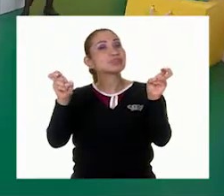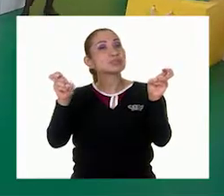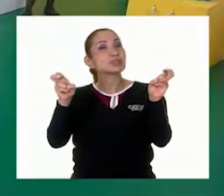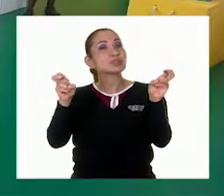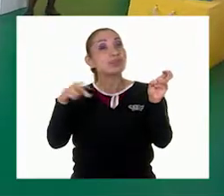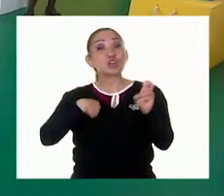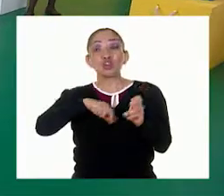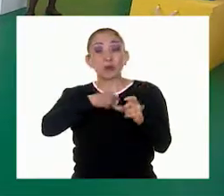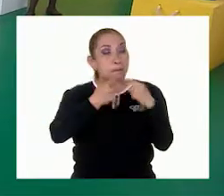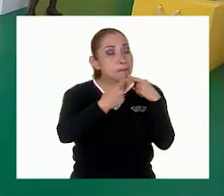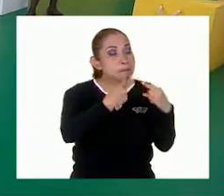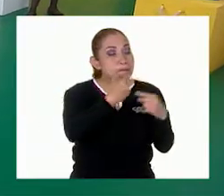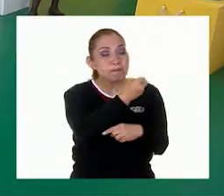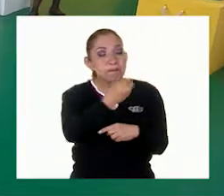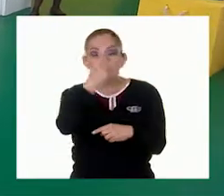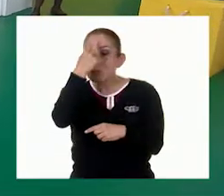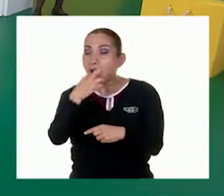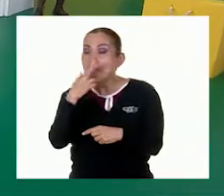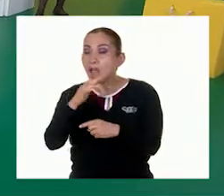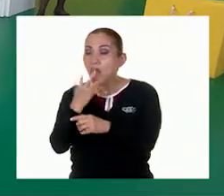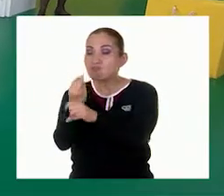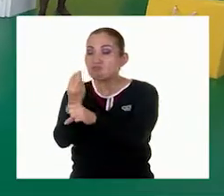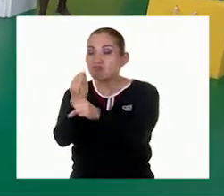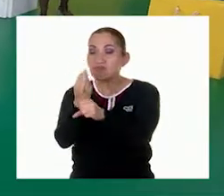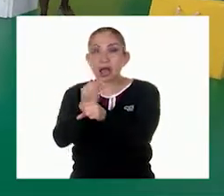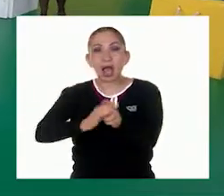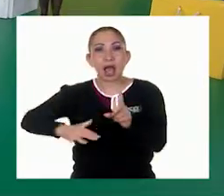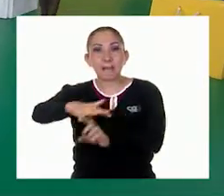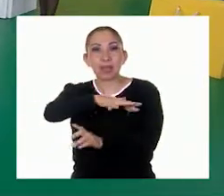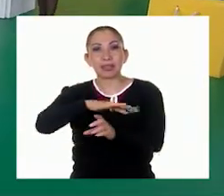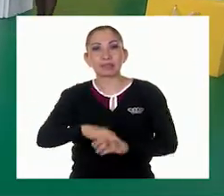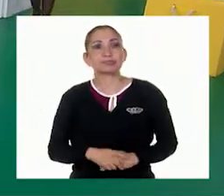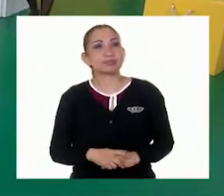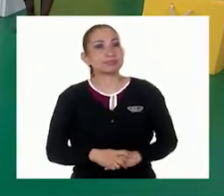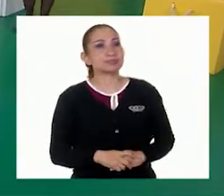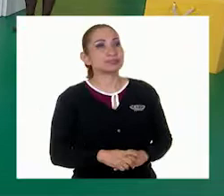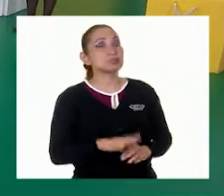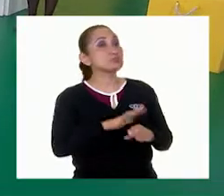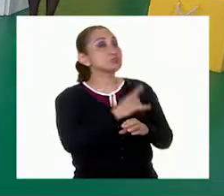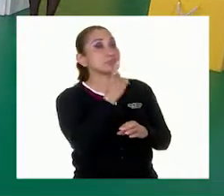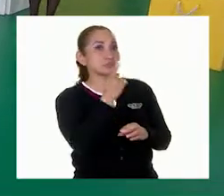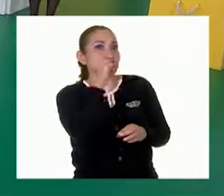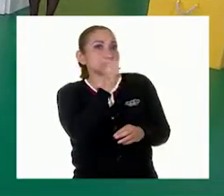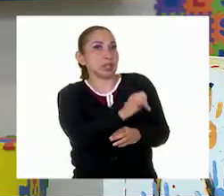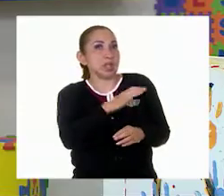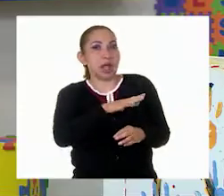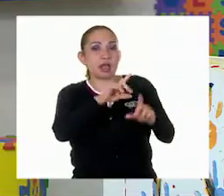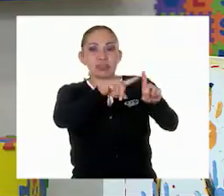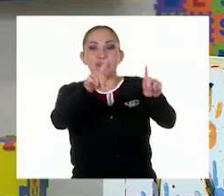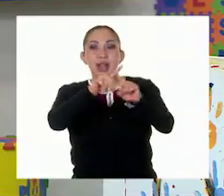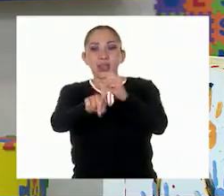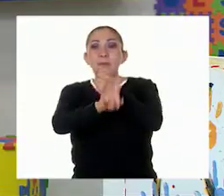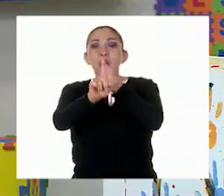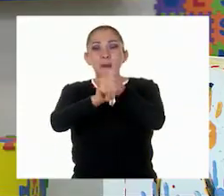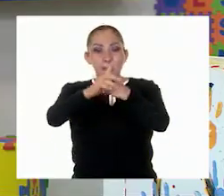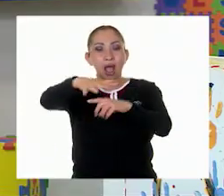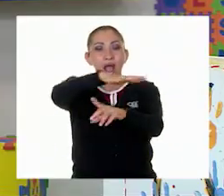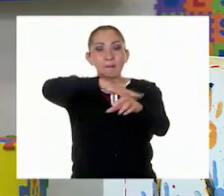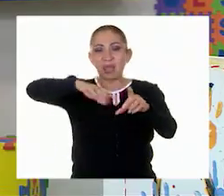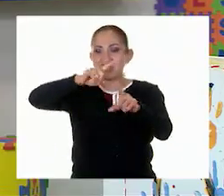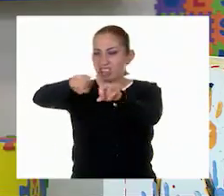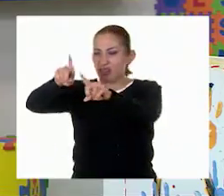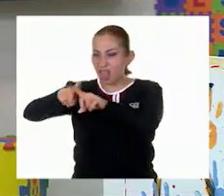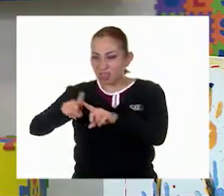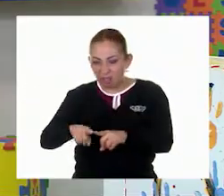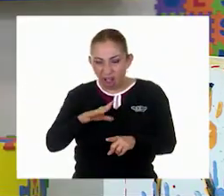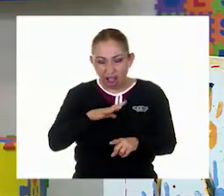Nos organizamos para mejorar el medio ambiente. Claro, maestra, porque así como hay distintos problemas ambientales, también